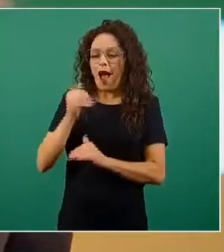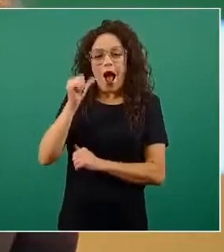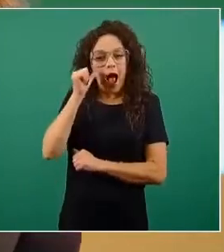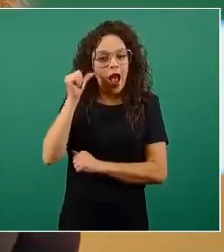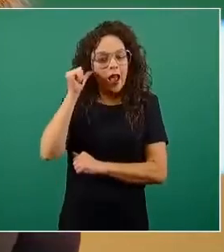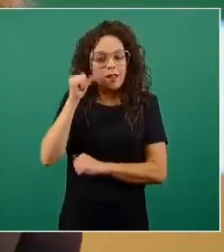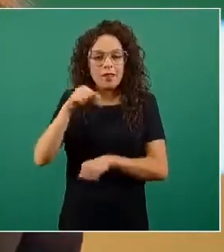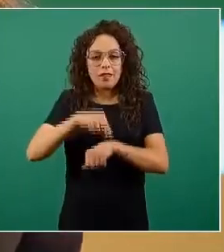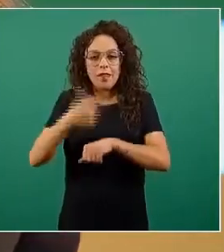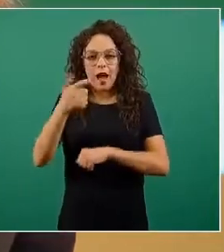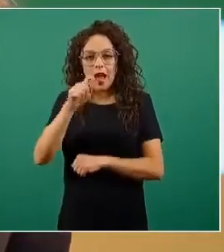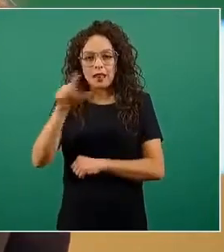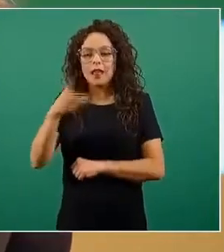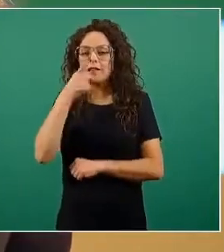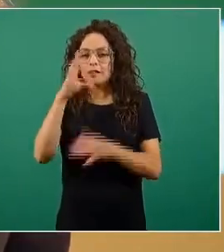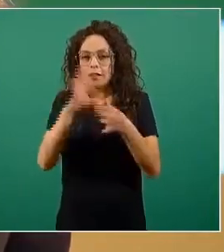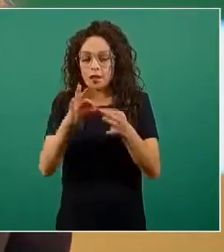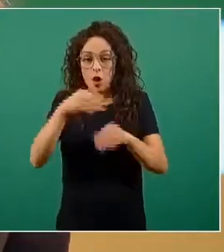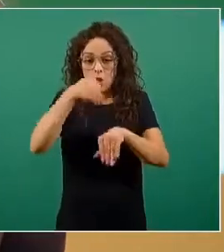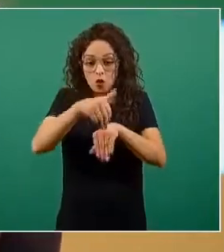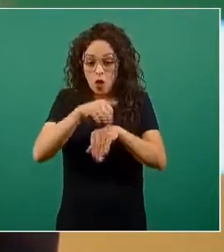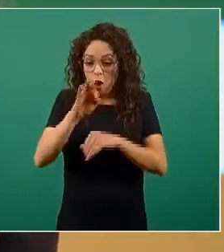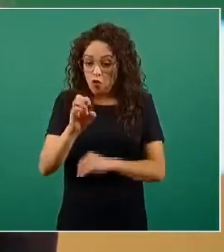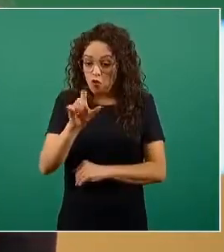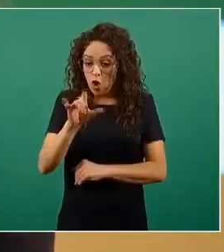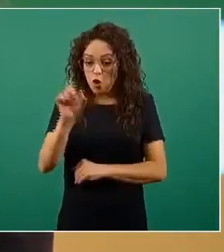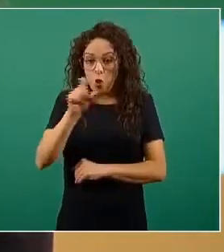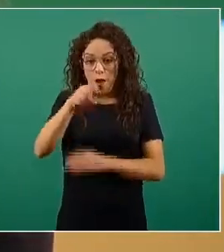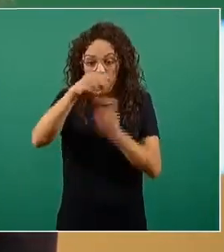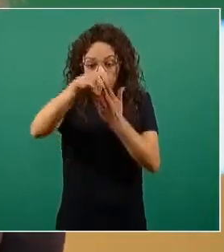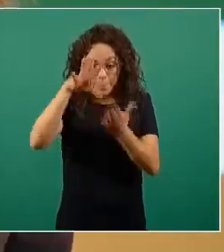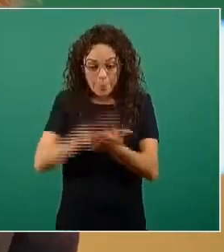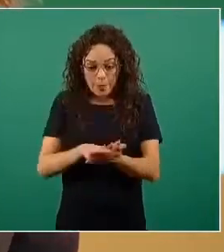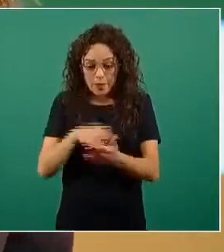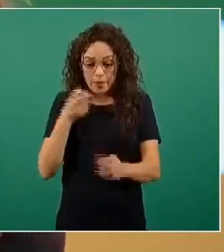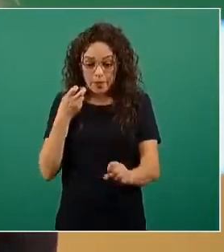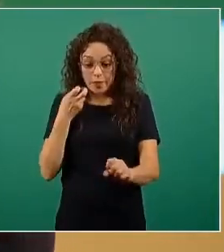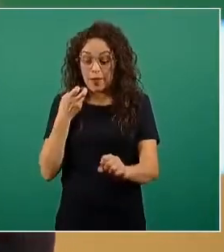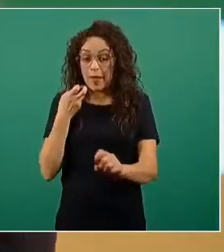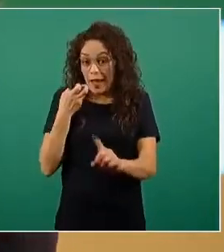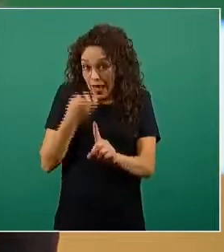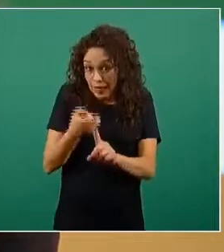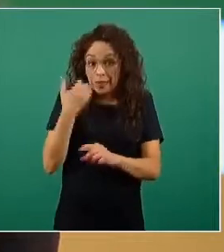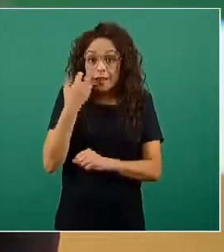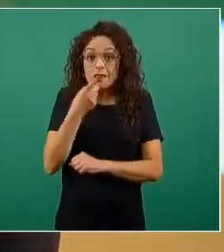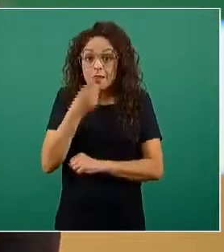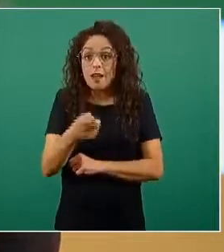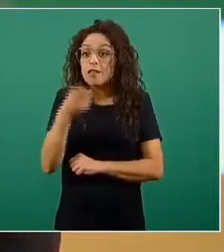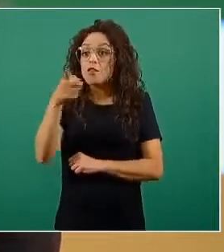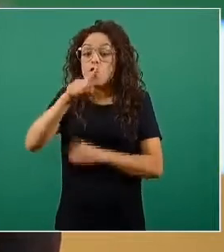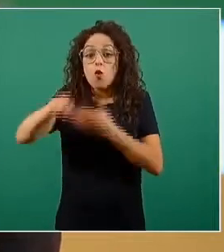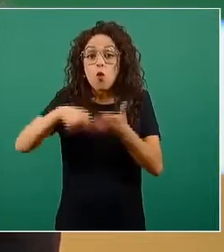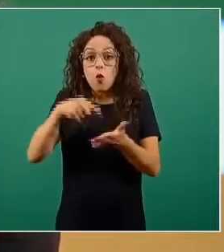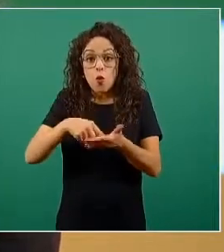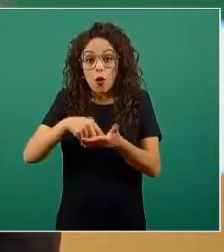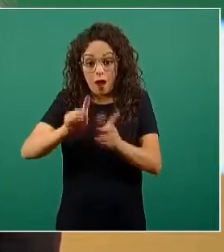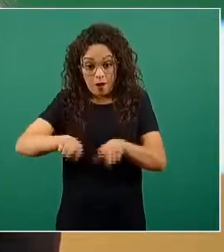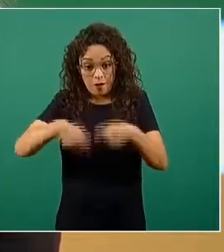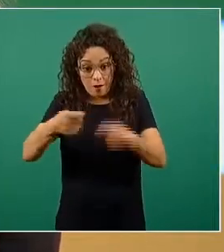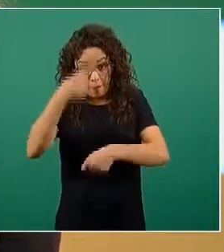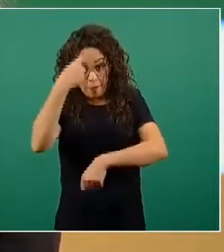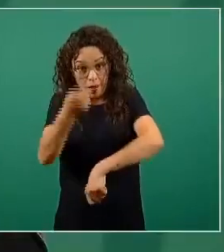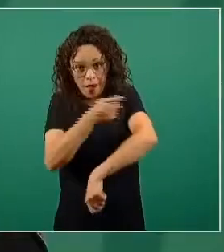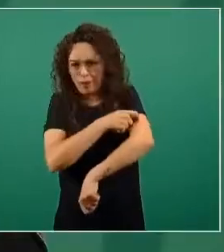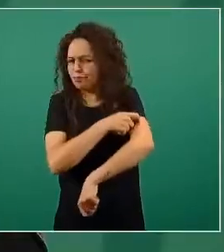ayer, el número de folio que tengas del momento de registro no significa que será el número en el cual